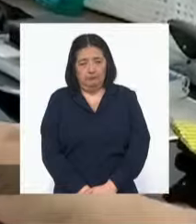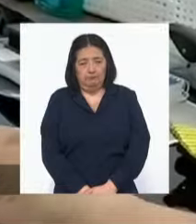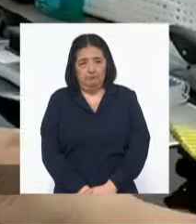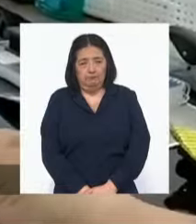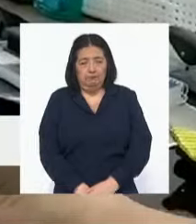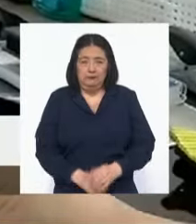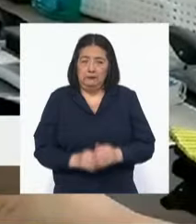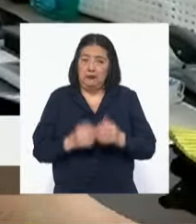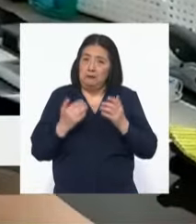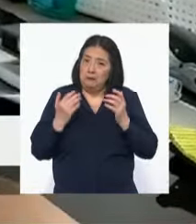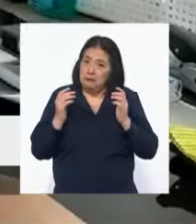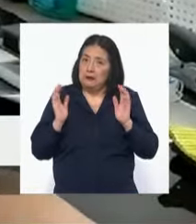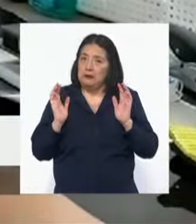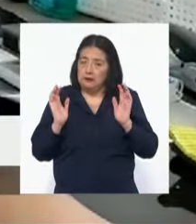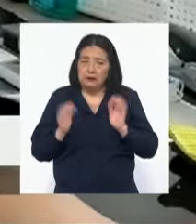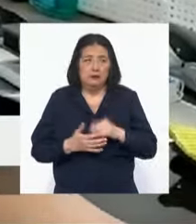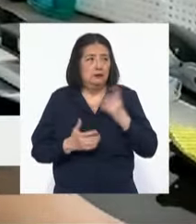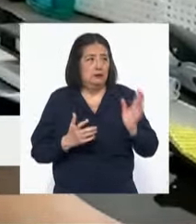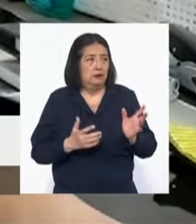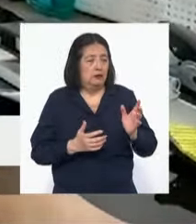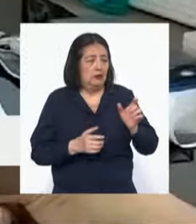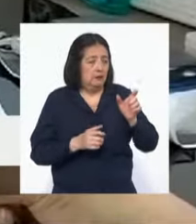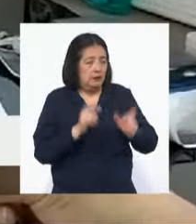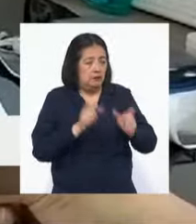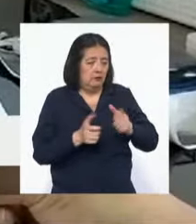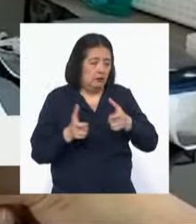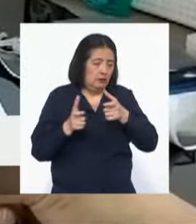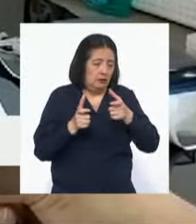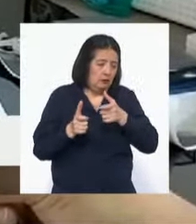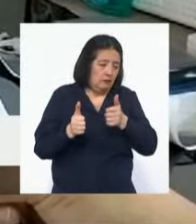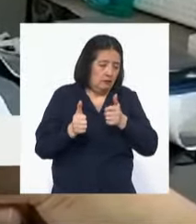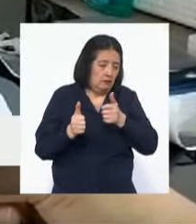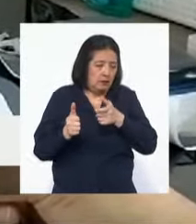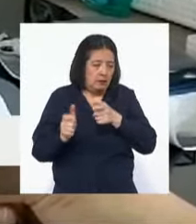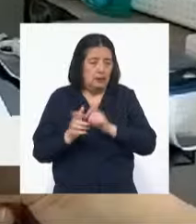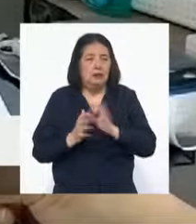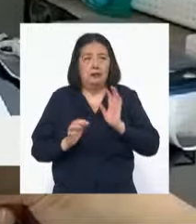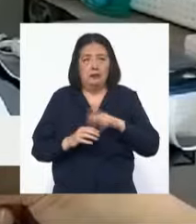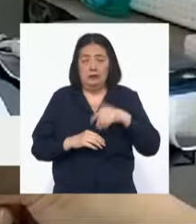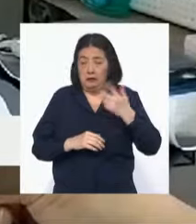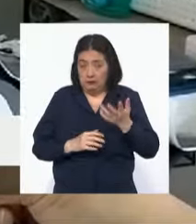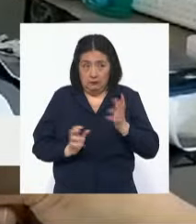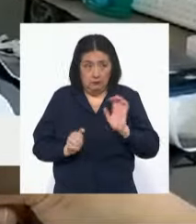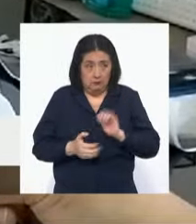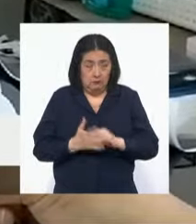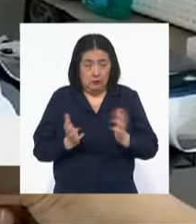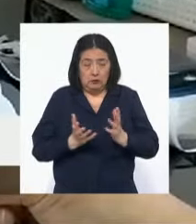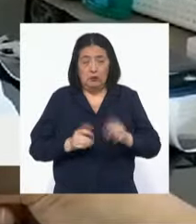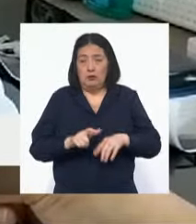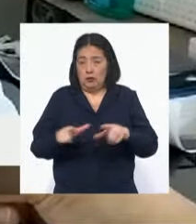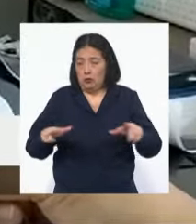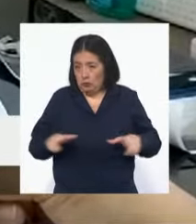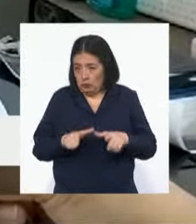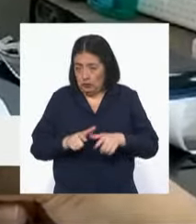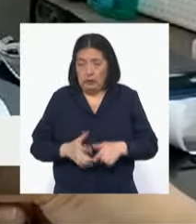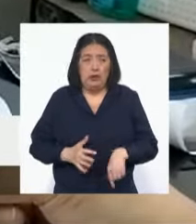Al parecer un reglaje por parte de Margas, después de suscitar los hechos, al ser en la jurisdicción de Baños del